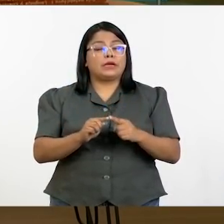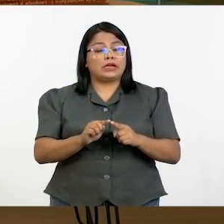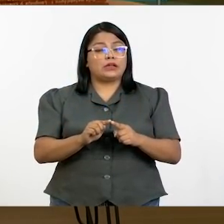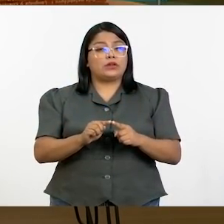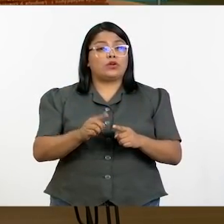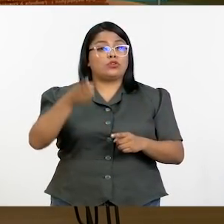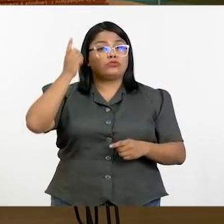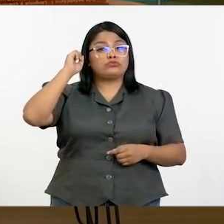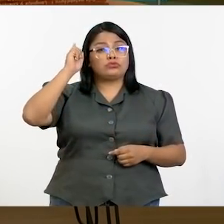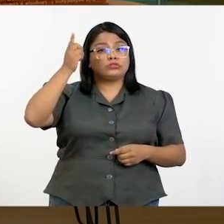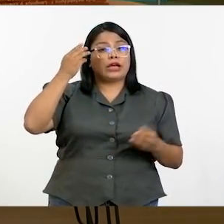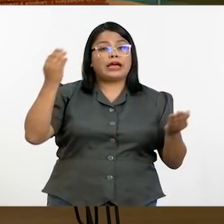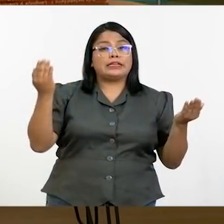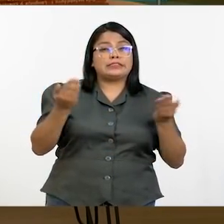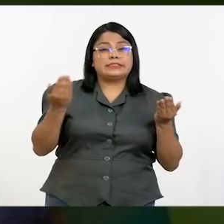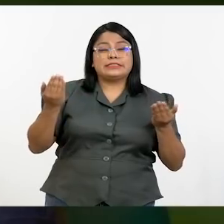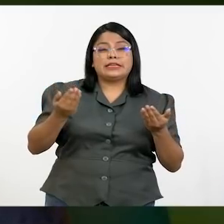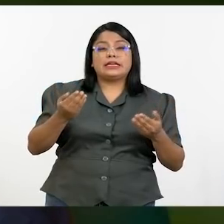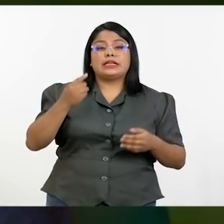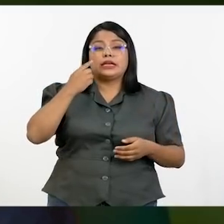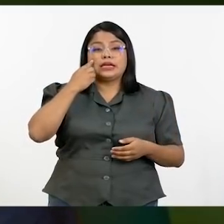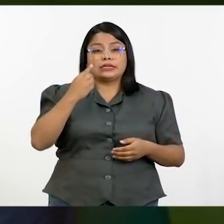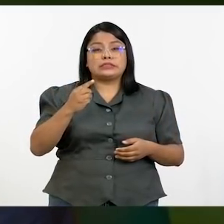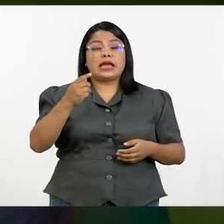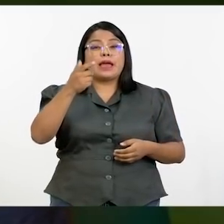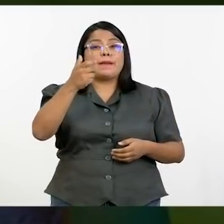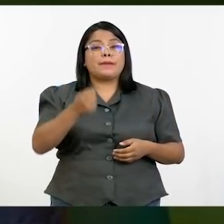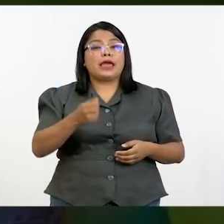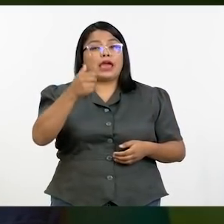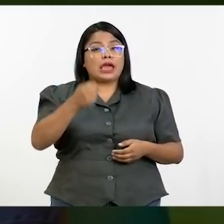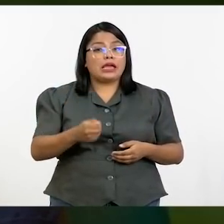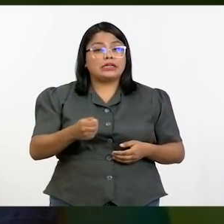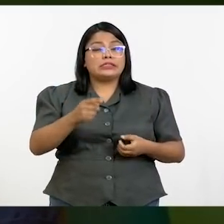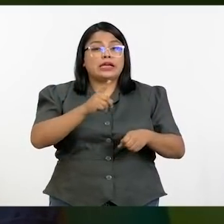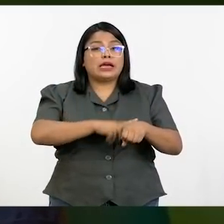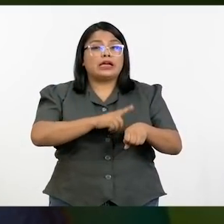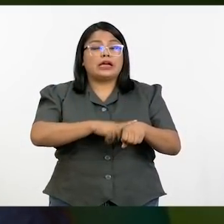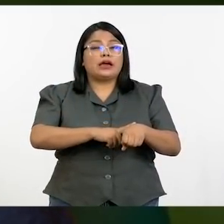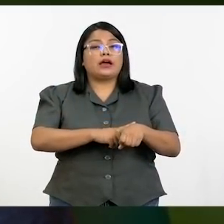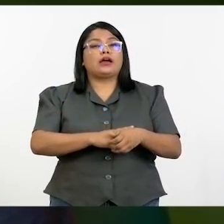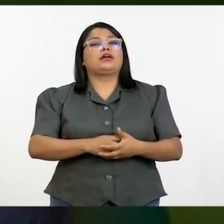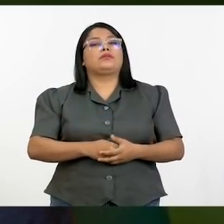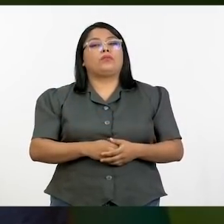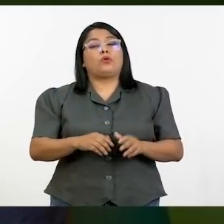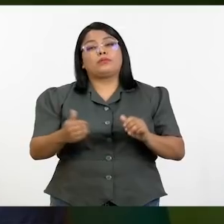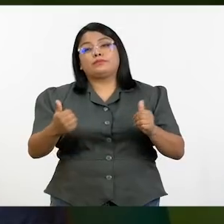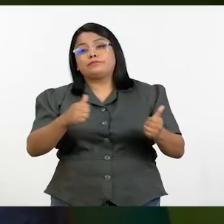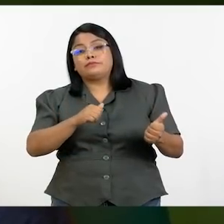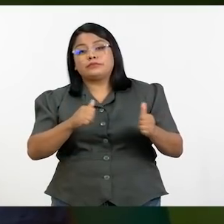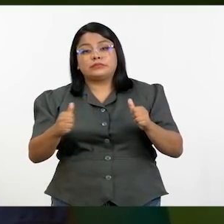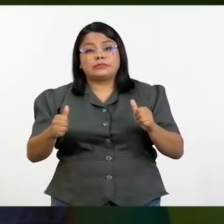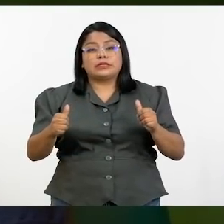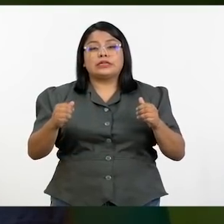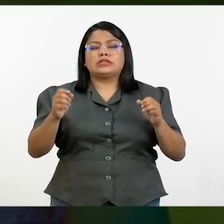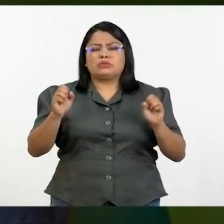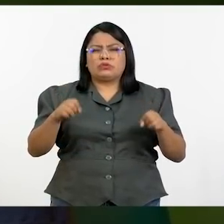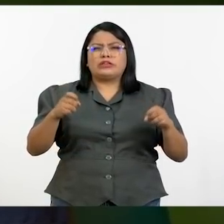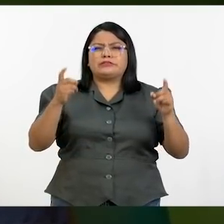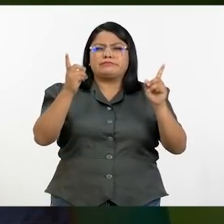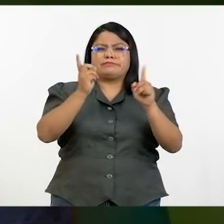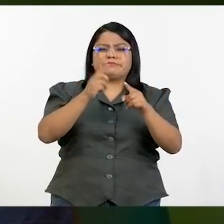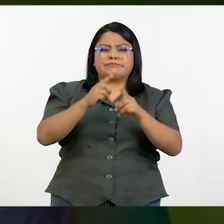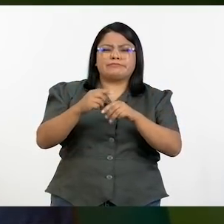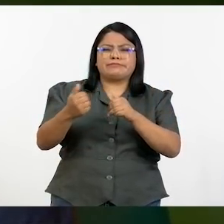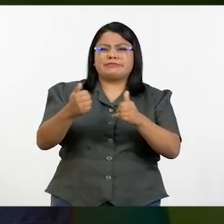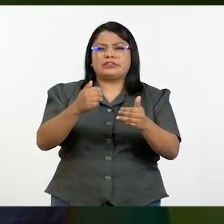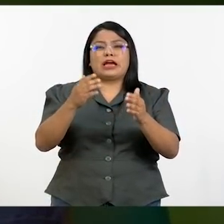nosotros como docentes debemos hacer es colocar el apartado de las fechas, porque esto va a depender y puede variar de